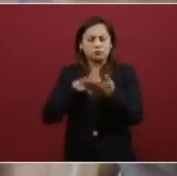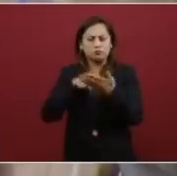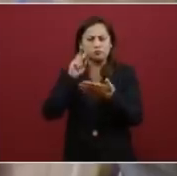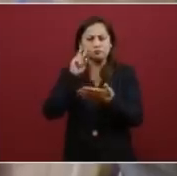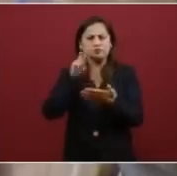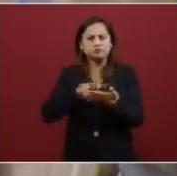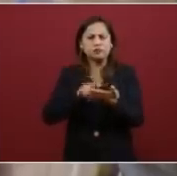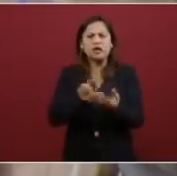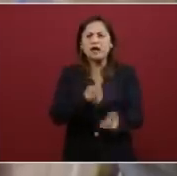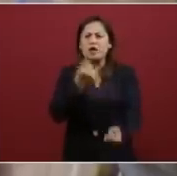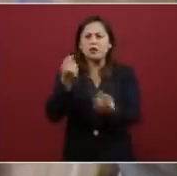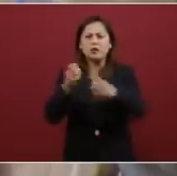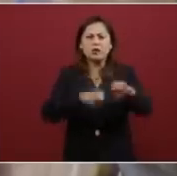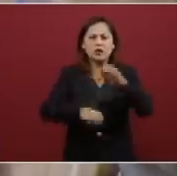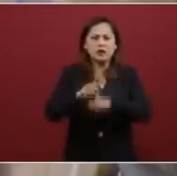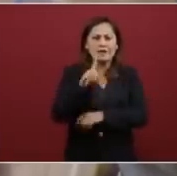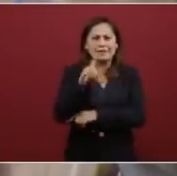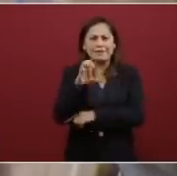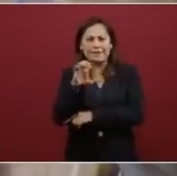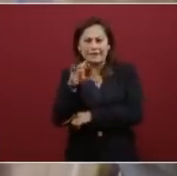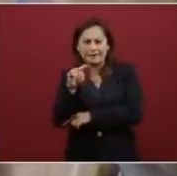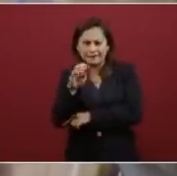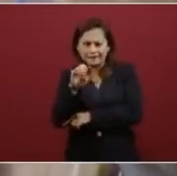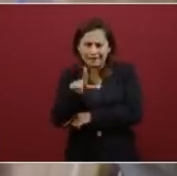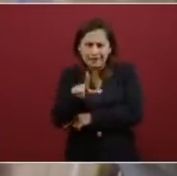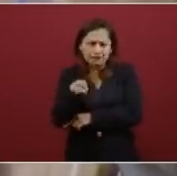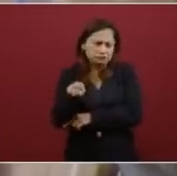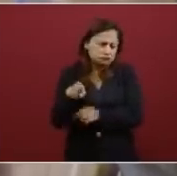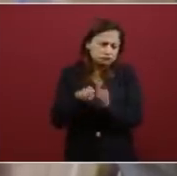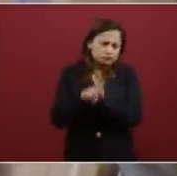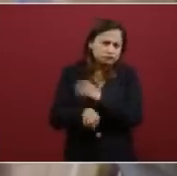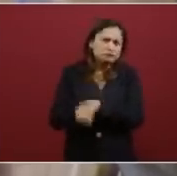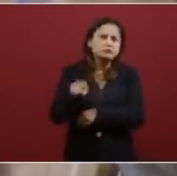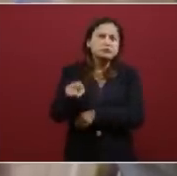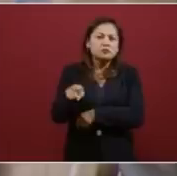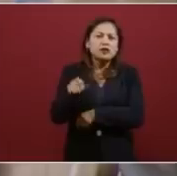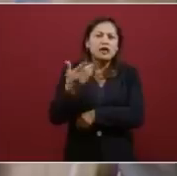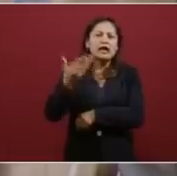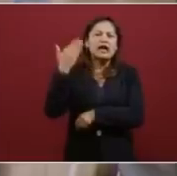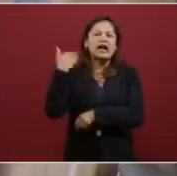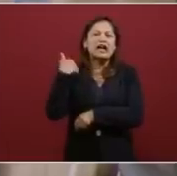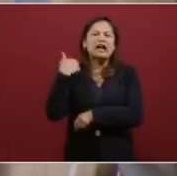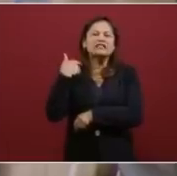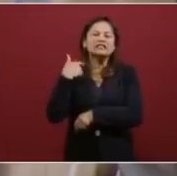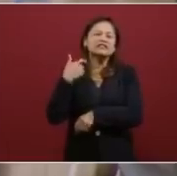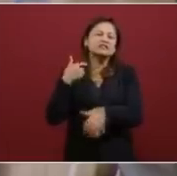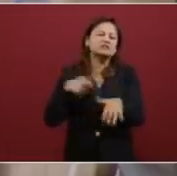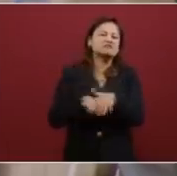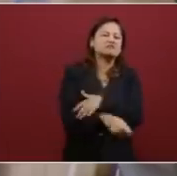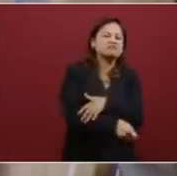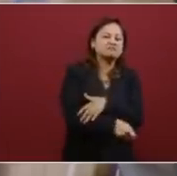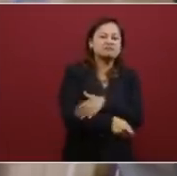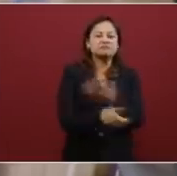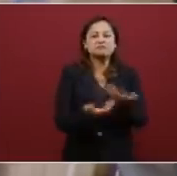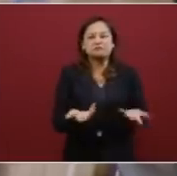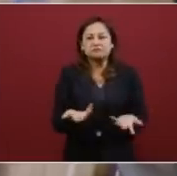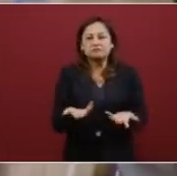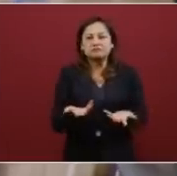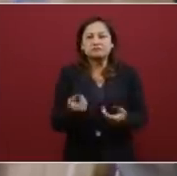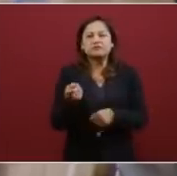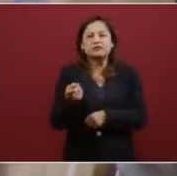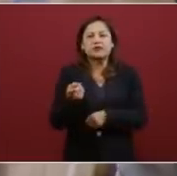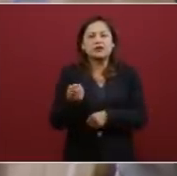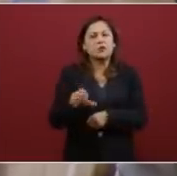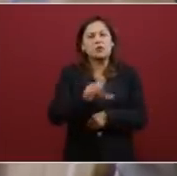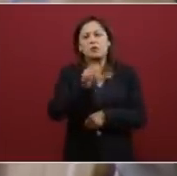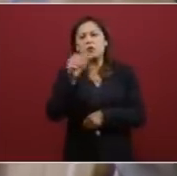algunas empresas como Bechtel reconocieron que participaron en sobornos para realizar otras